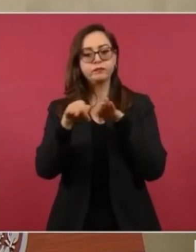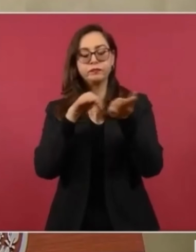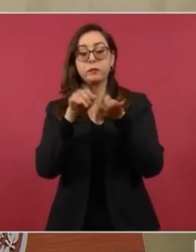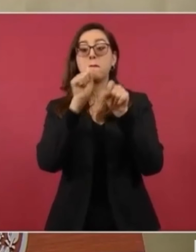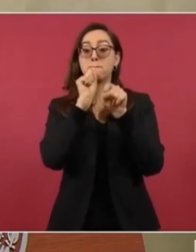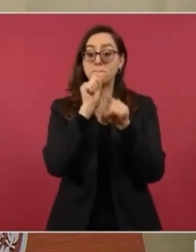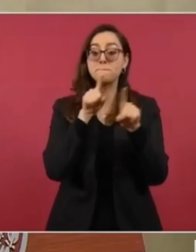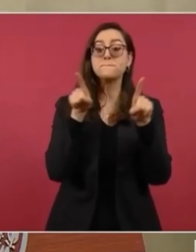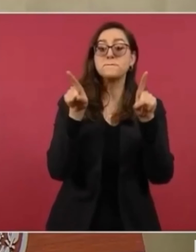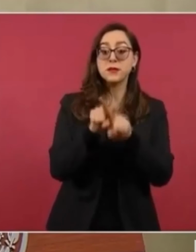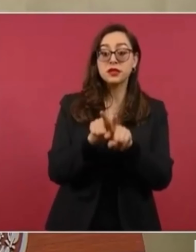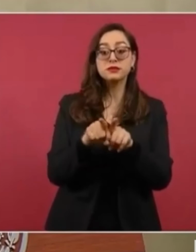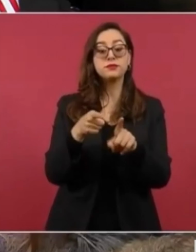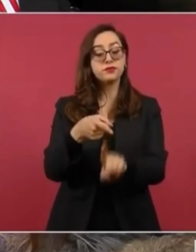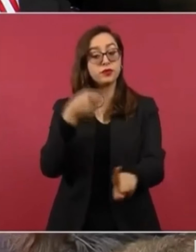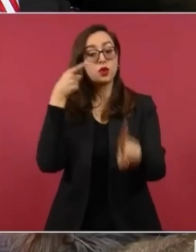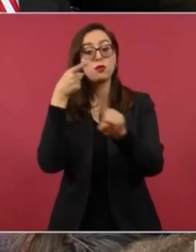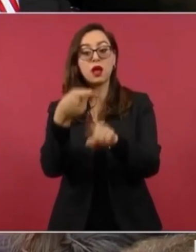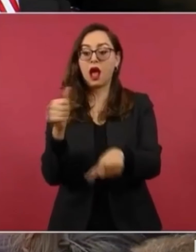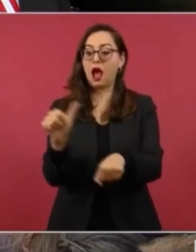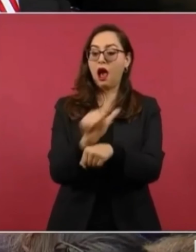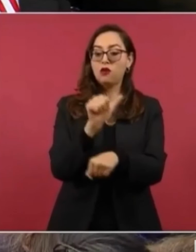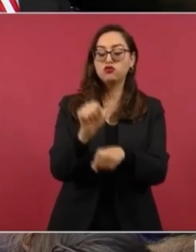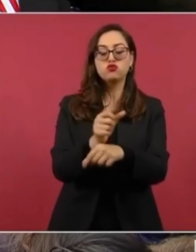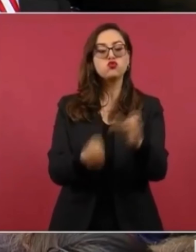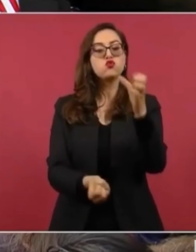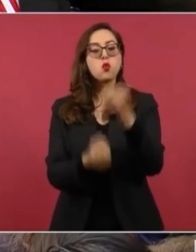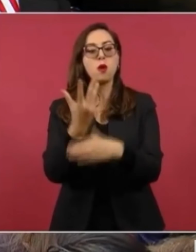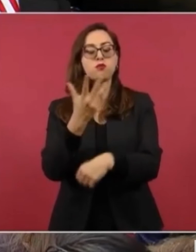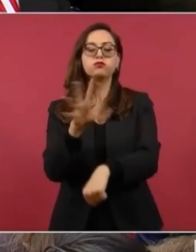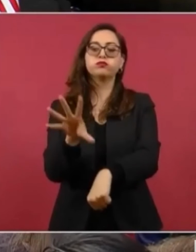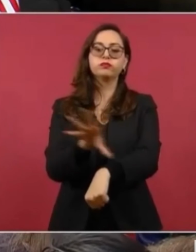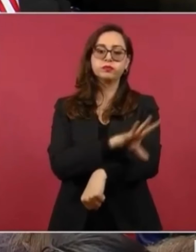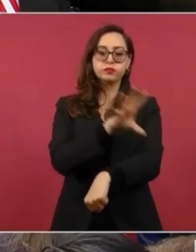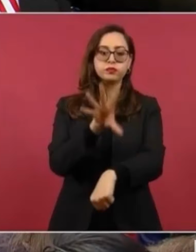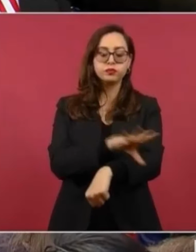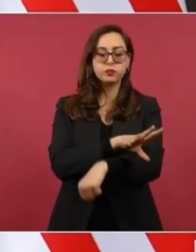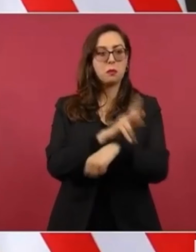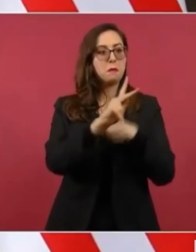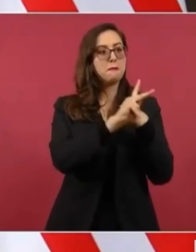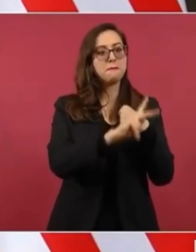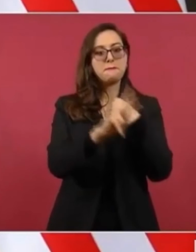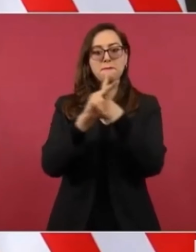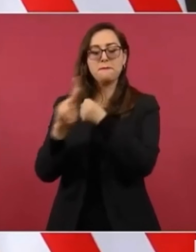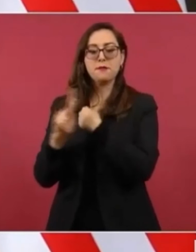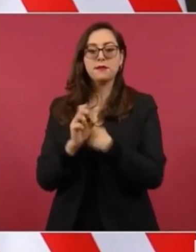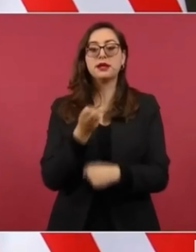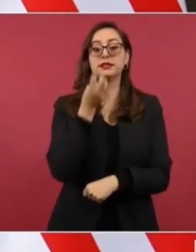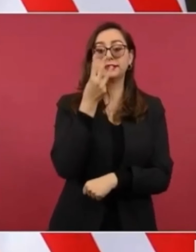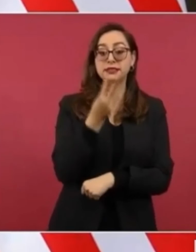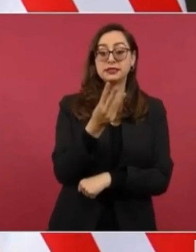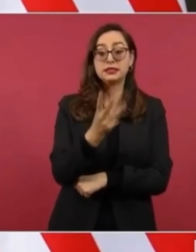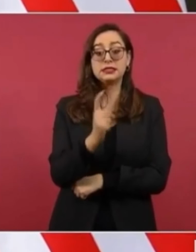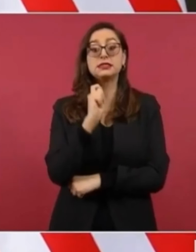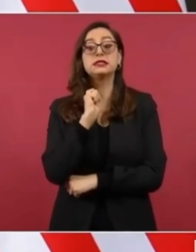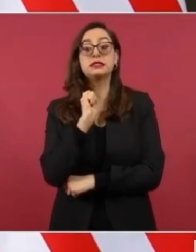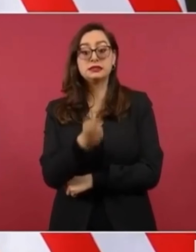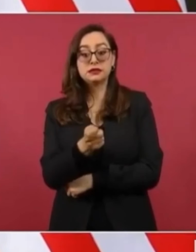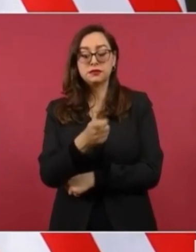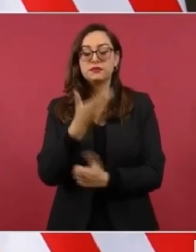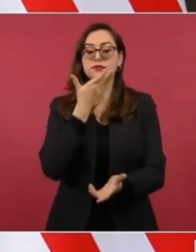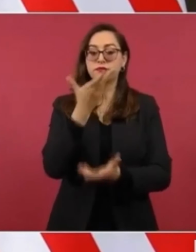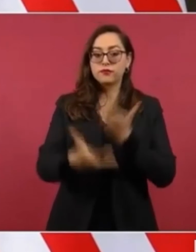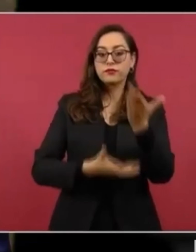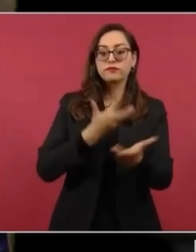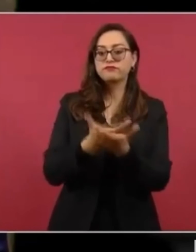eléctricos que sean compatibles a través de nuestras fronteras. Significa explorar mercados compartidos y